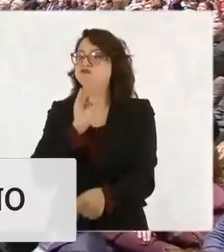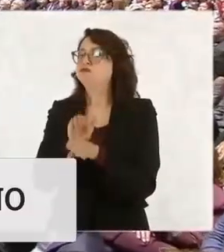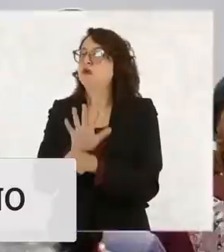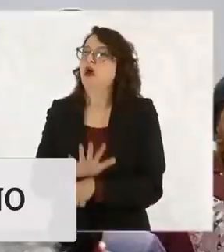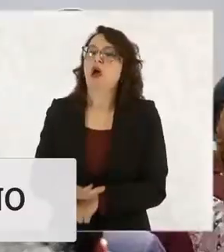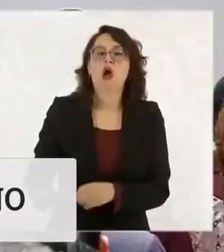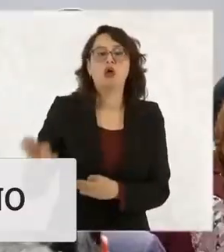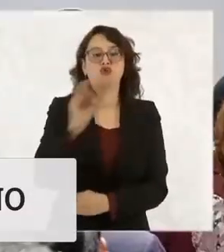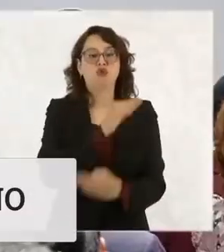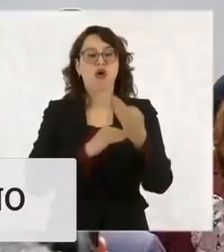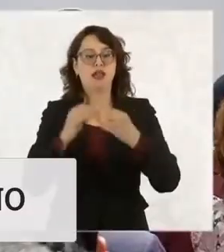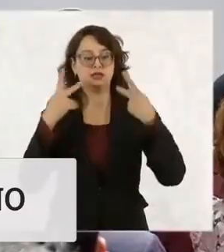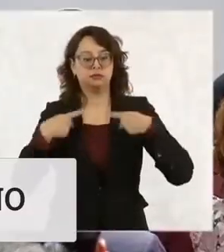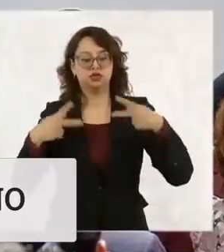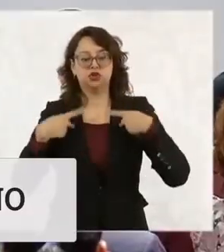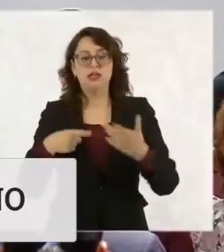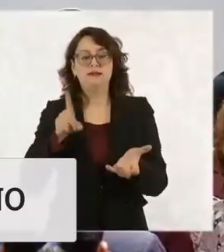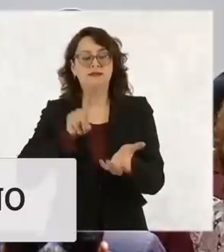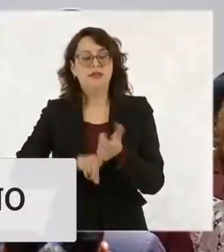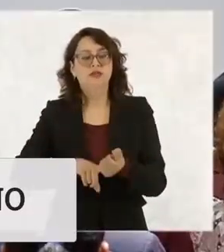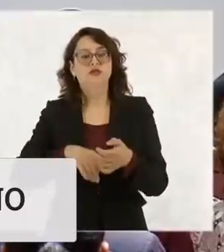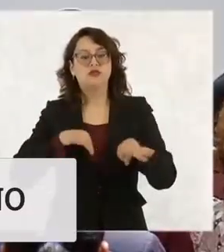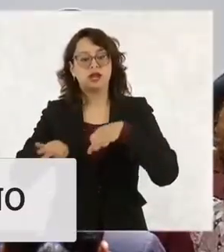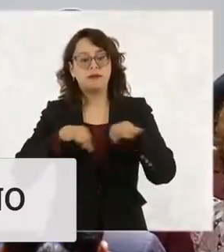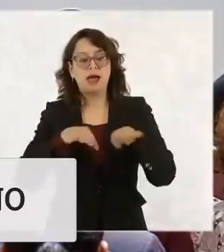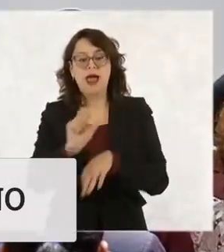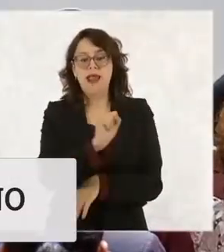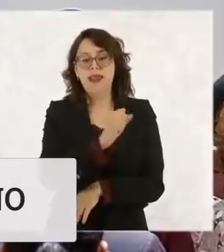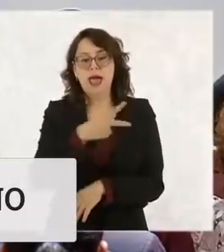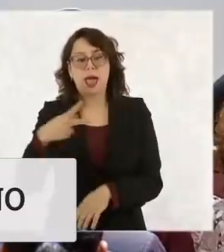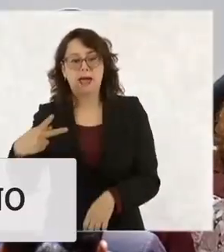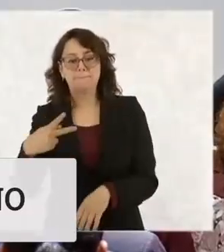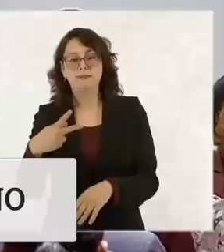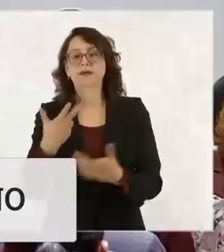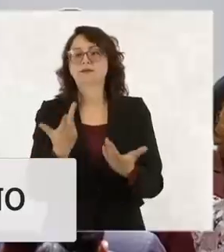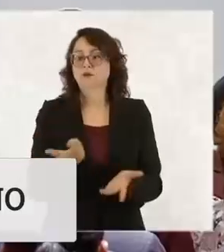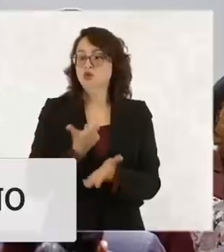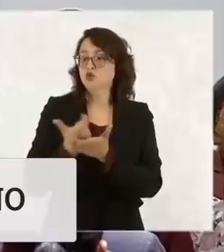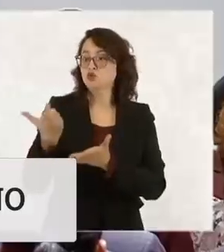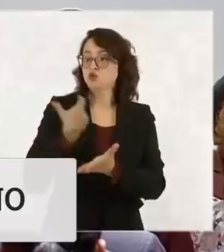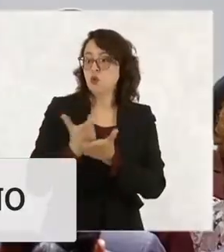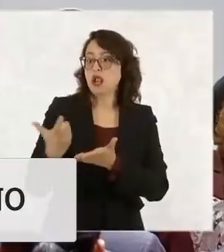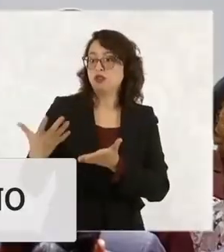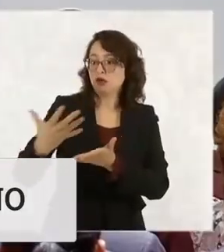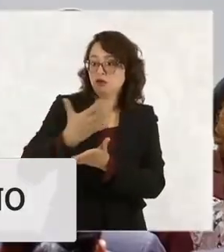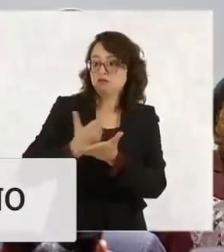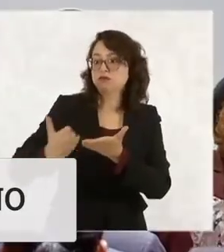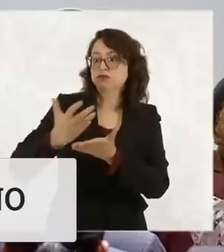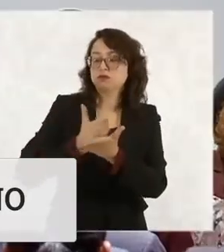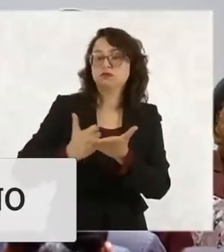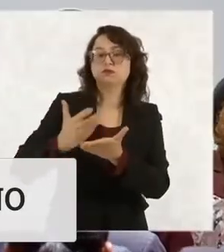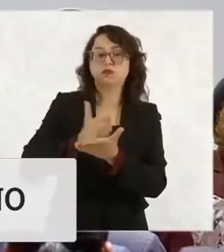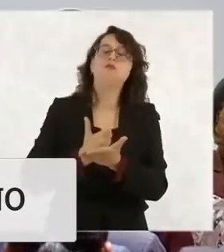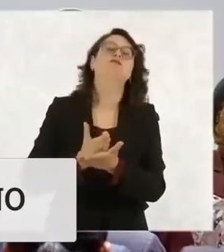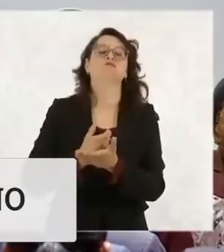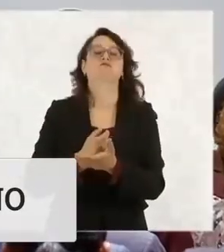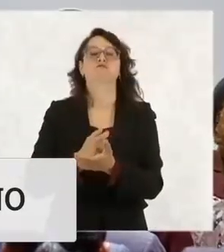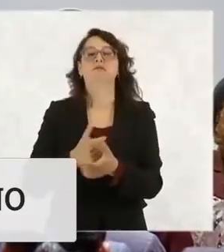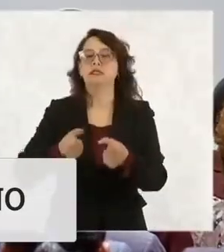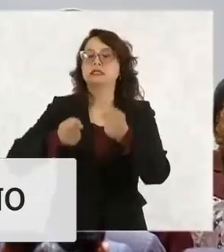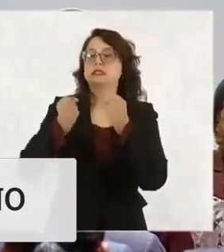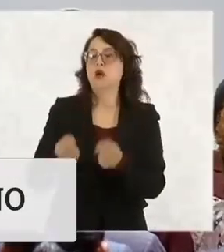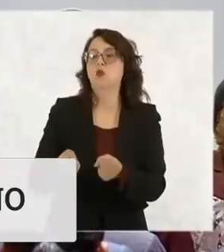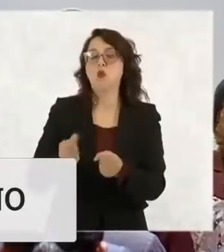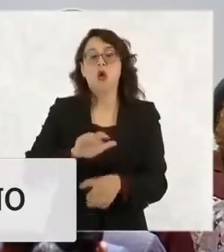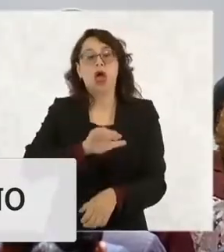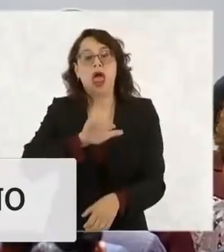a todas las personas trabajadoras de aplicaciones telefónicas que ganan más de un salario mínimo y seguro frente a